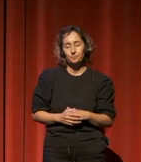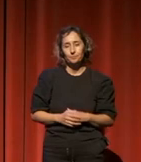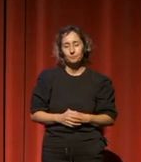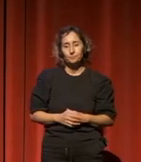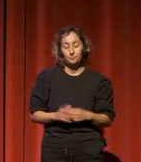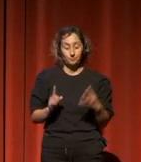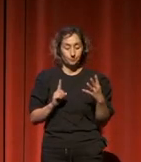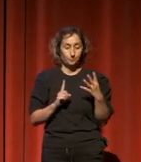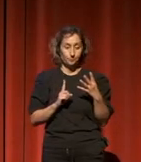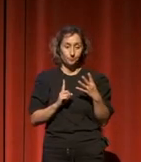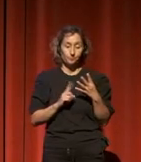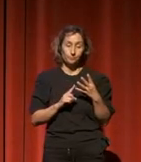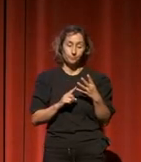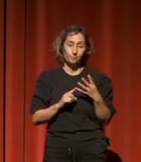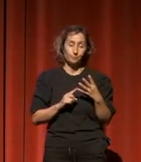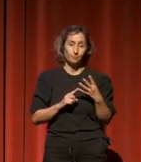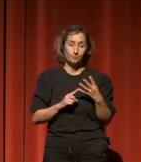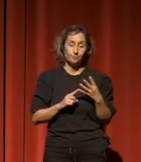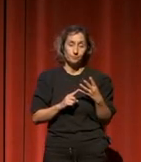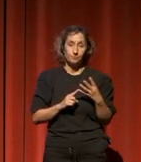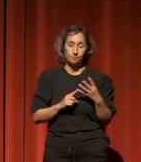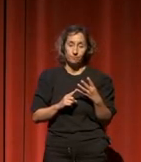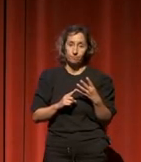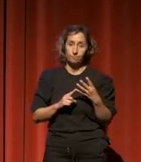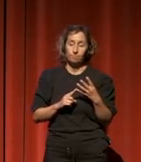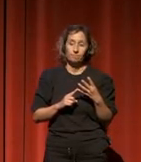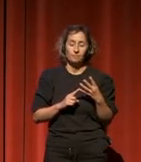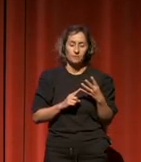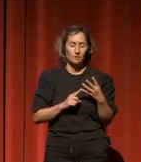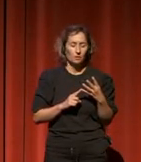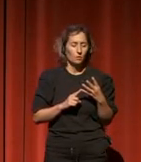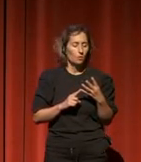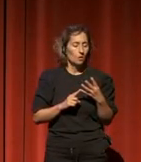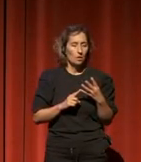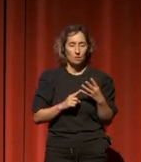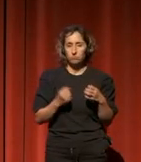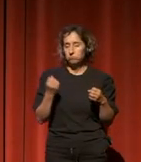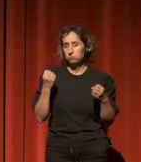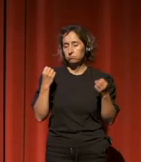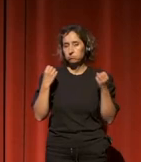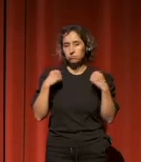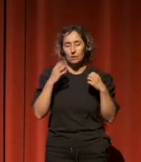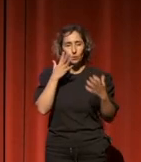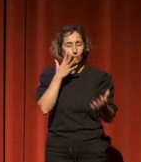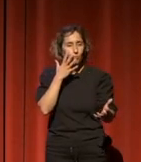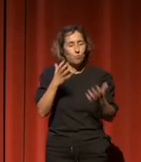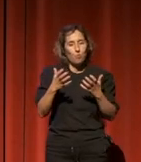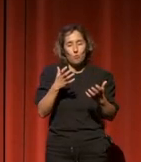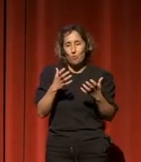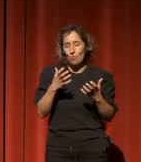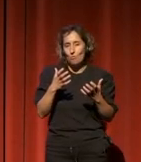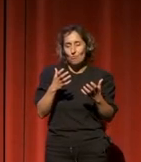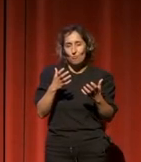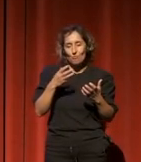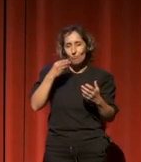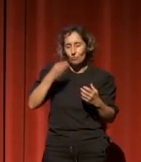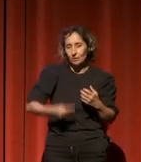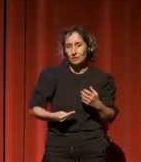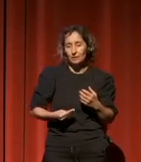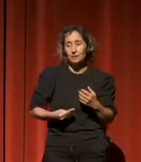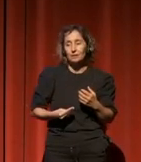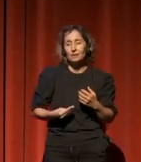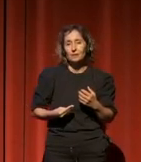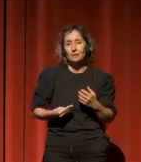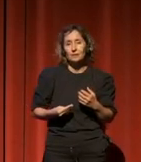en cuarto lugar Eh bueno uno de las de las prácticas estrellas que eh muchos ha salido muchas veces en la en